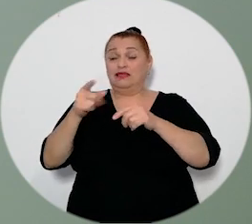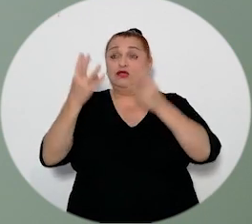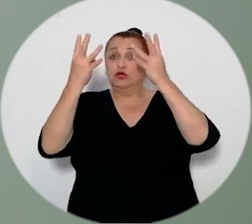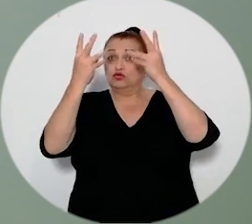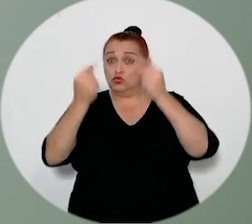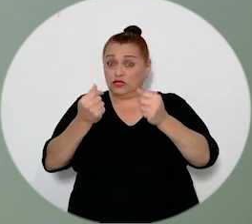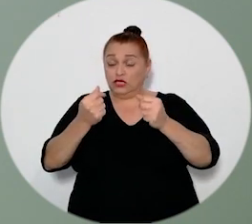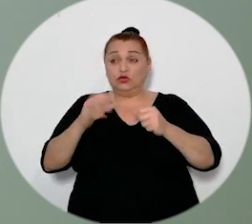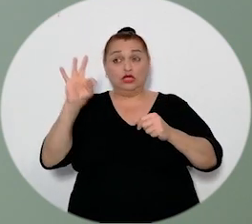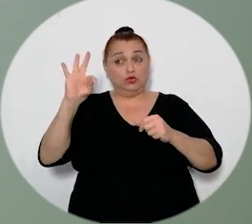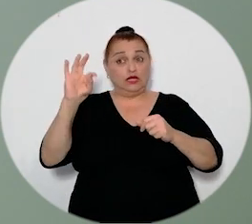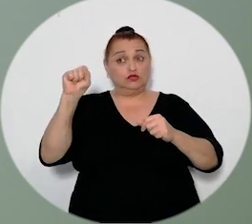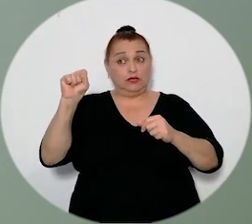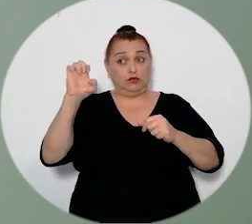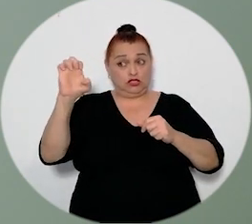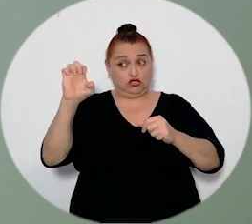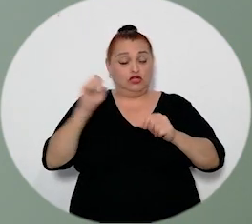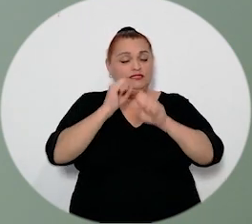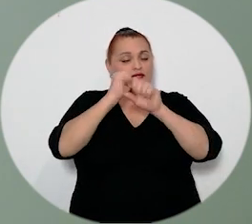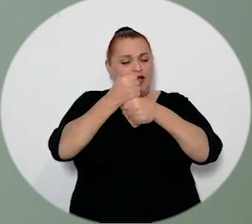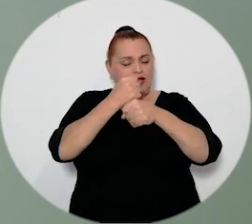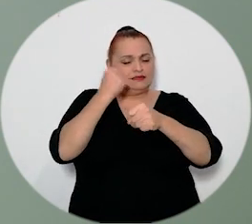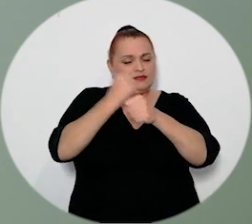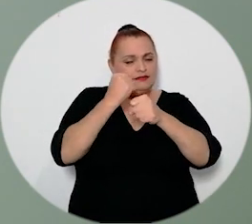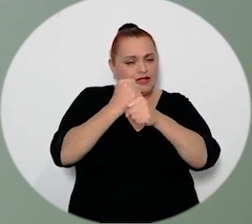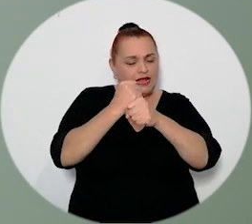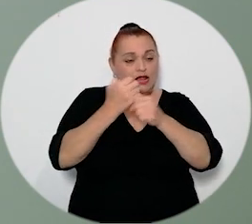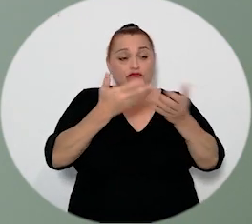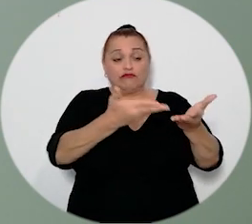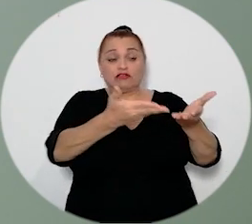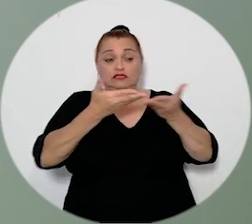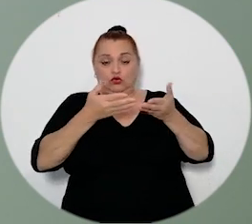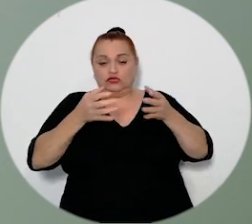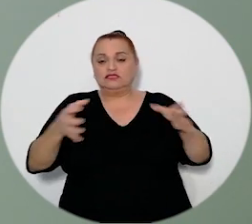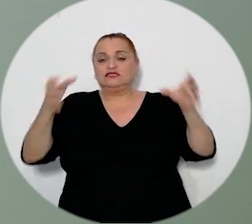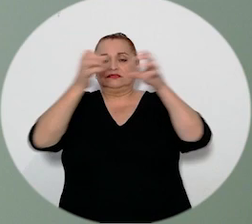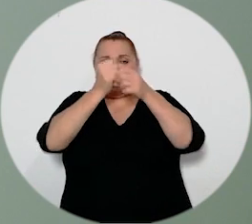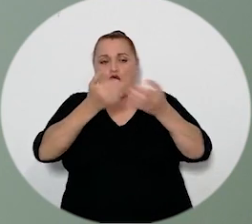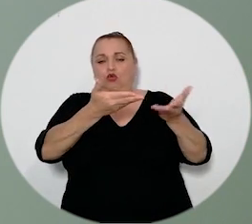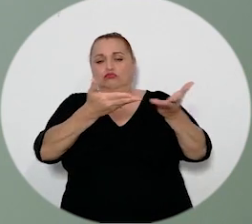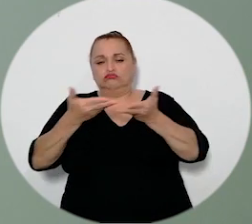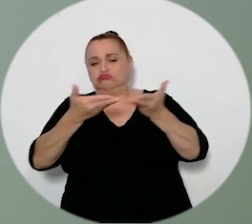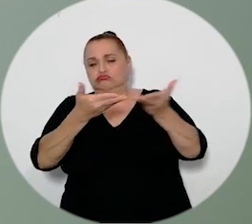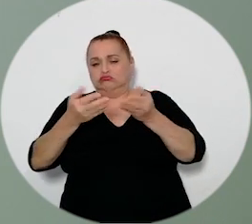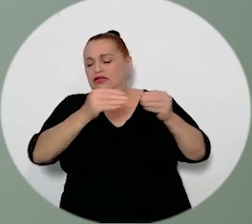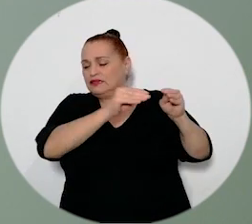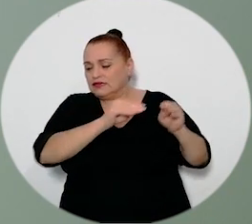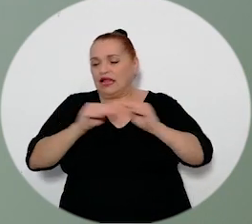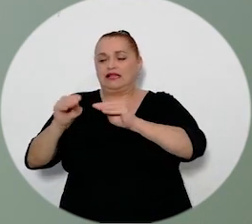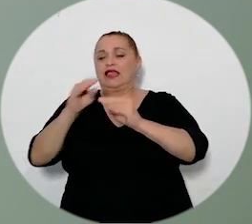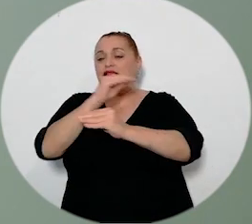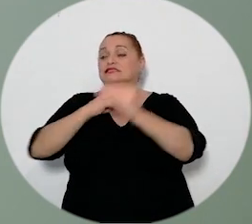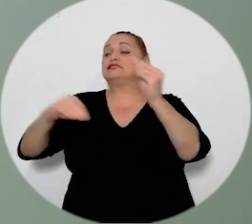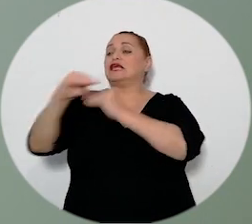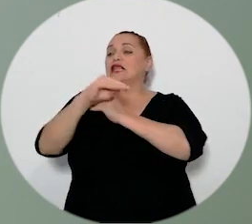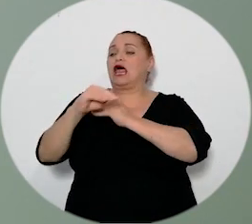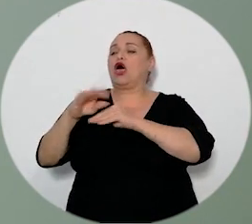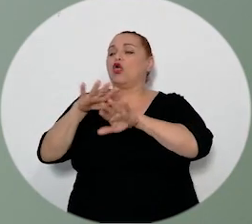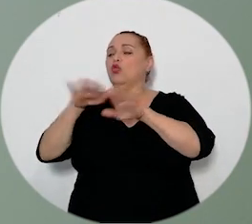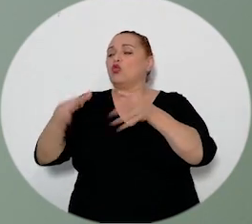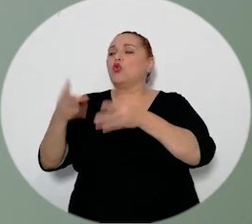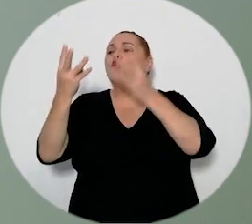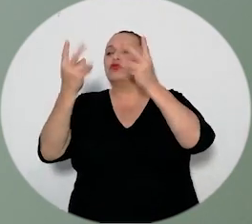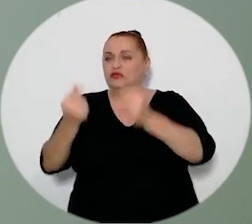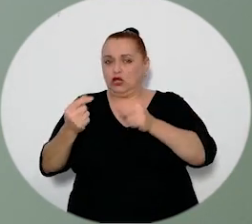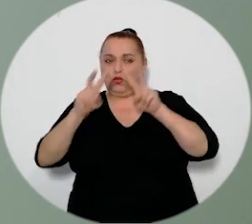marco del escrutinio en el TSE, se llevan a cabo las tareas de recepción de los sacos electorales, traslado de los sacos al salón de escrutinio para su